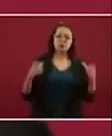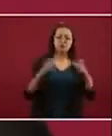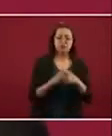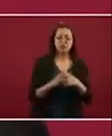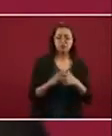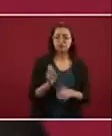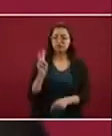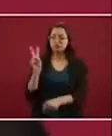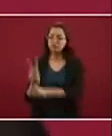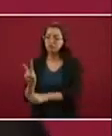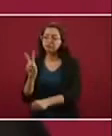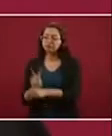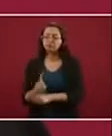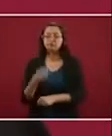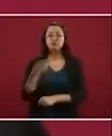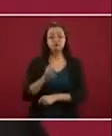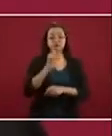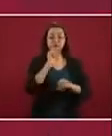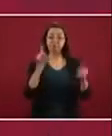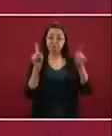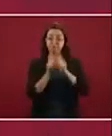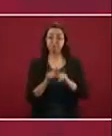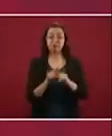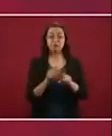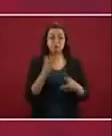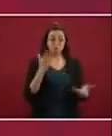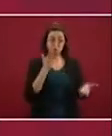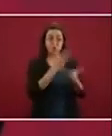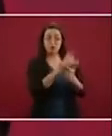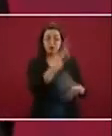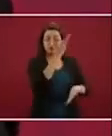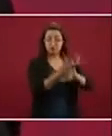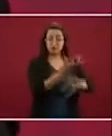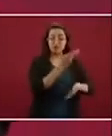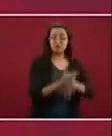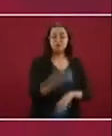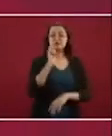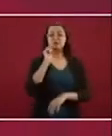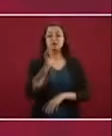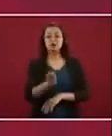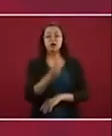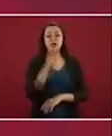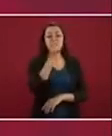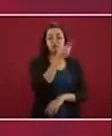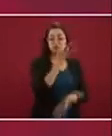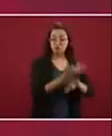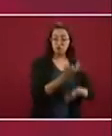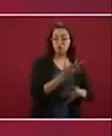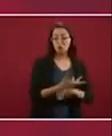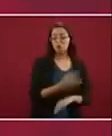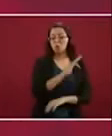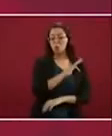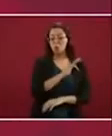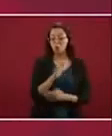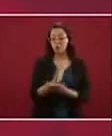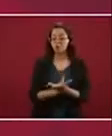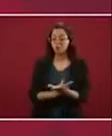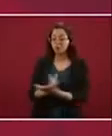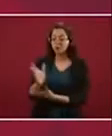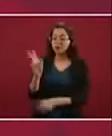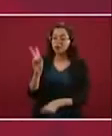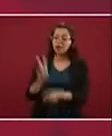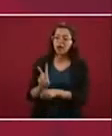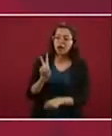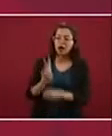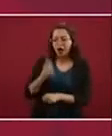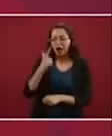López Obrador considera que apoyar a los empresarios es retroceder al modelo neoliberal, que se convertirá en un